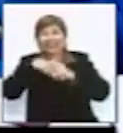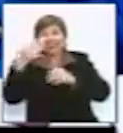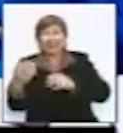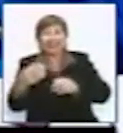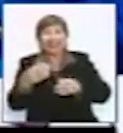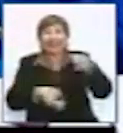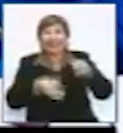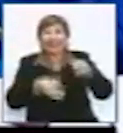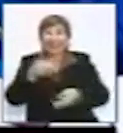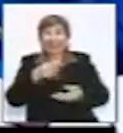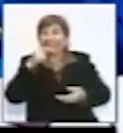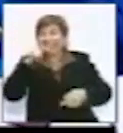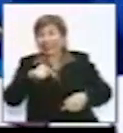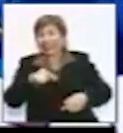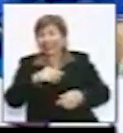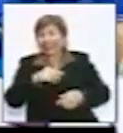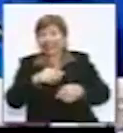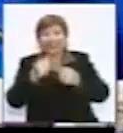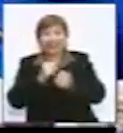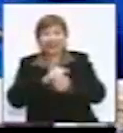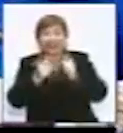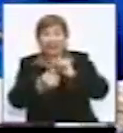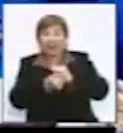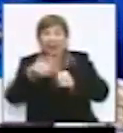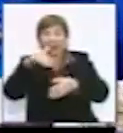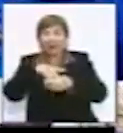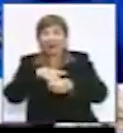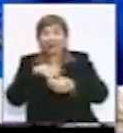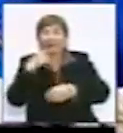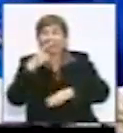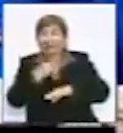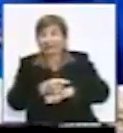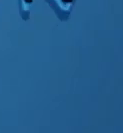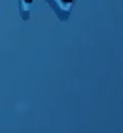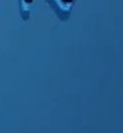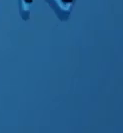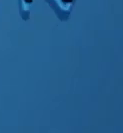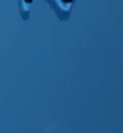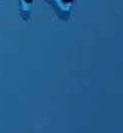votos para volver a denunciar a nuestros marinos y abrir un juicio después de 30 años. Esos son los que apoyan a Vizcarra.